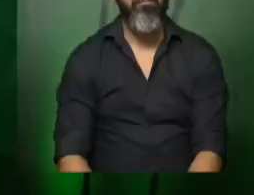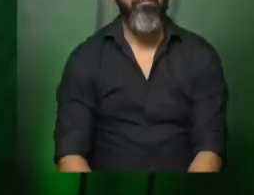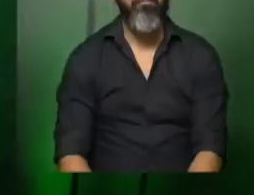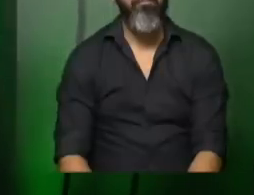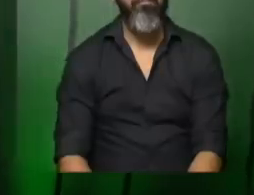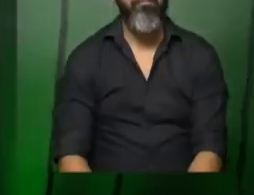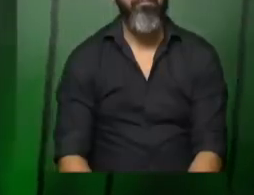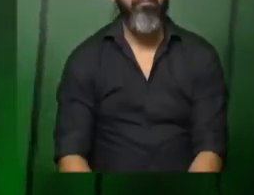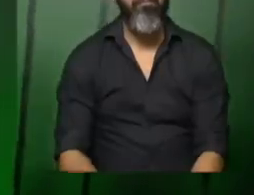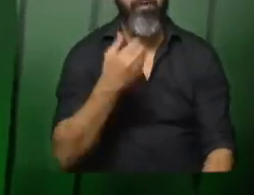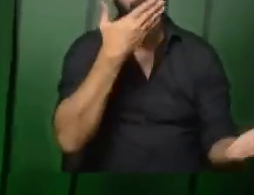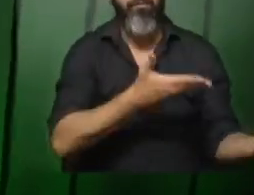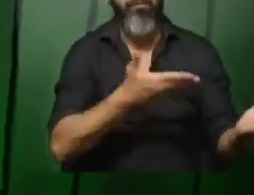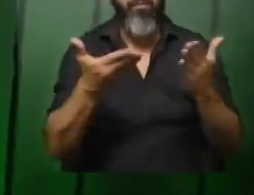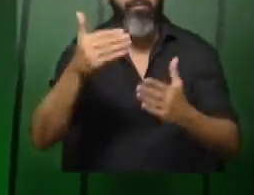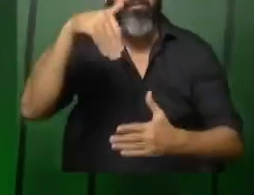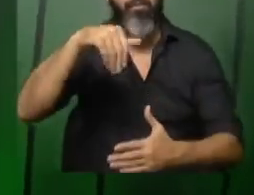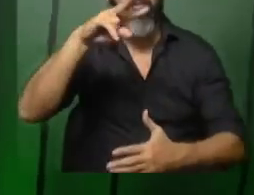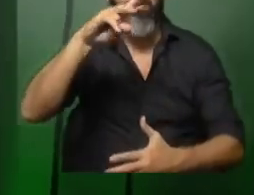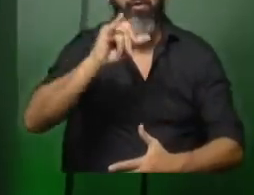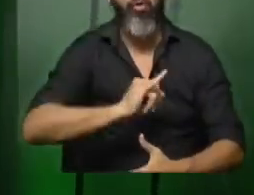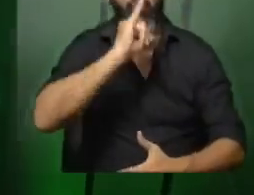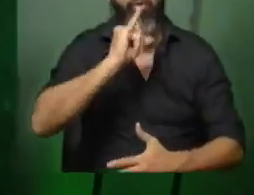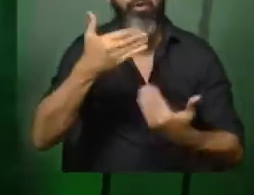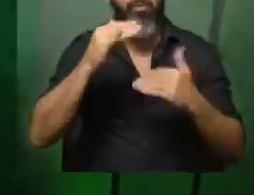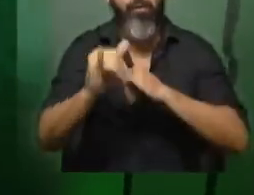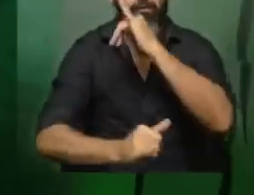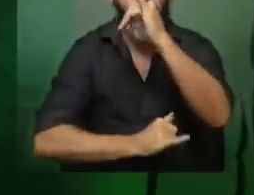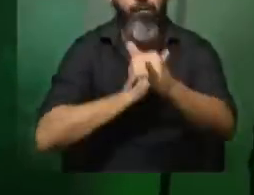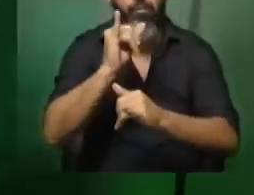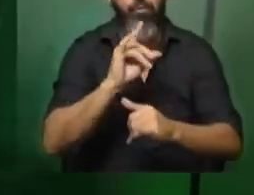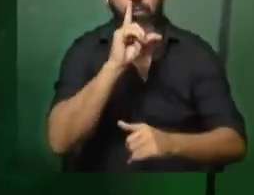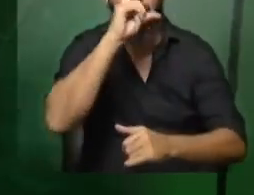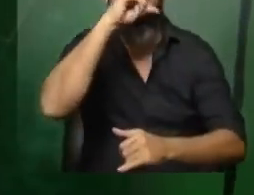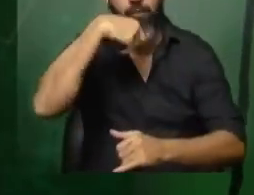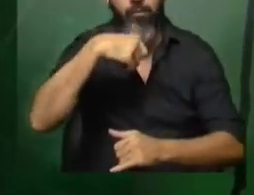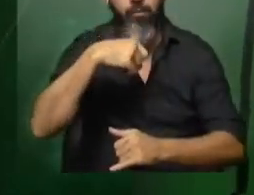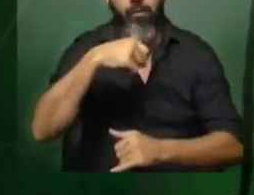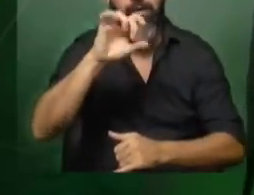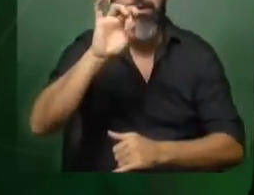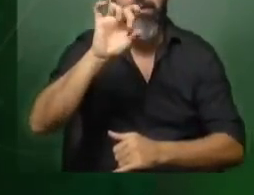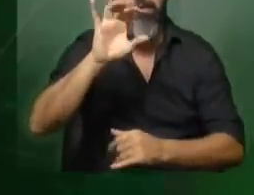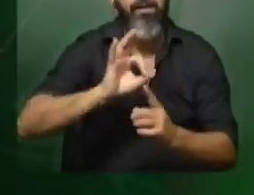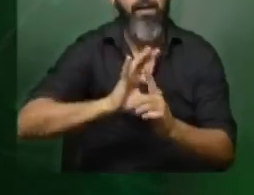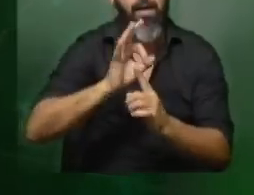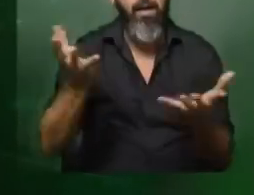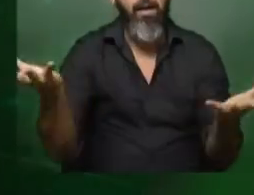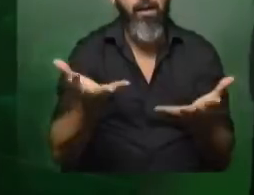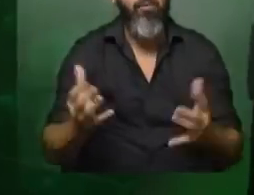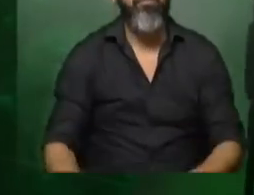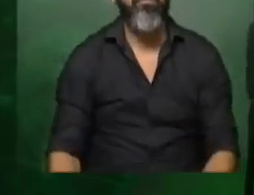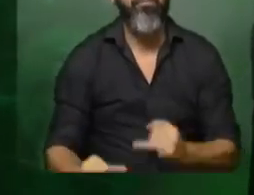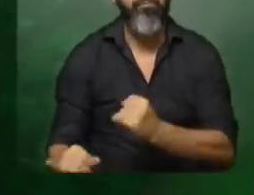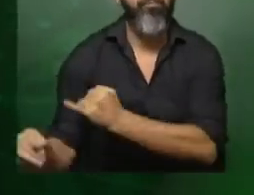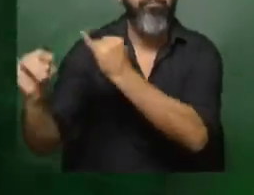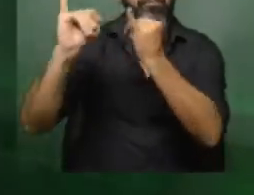Qué tal cómo están bienvenidas Bienvenidos a mbd noticias comenzamos con la información desde Montevideo con 15 grados a esta hora en